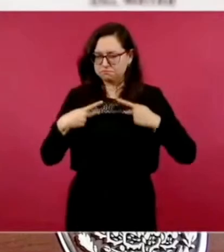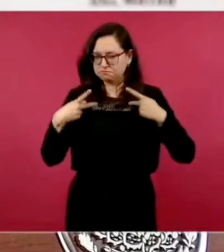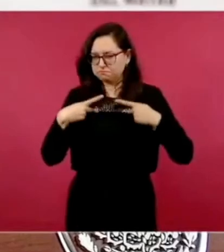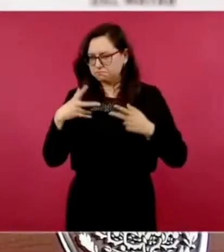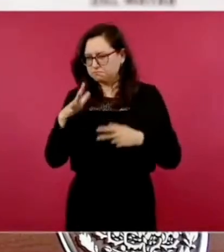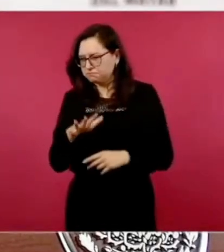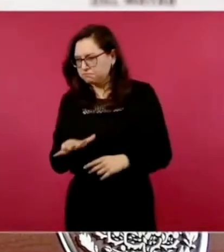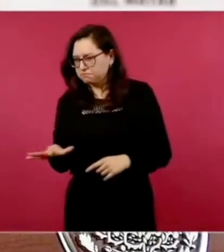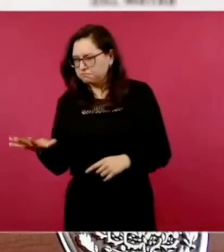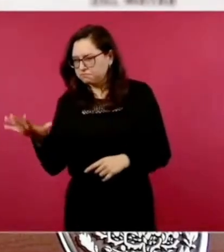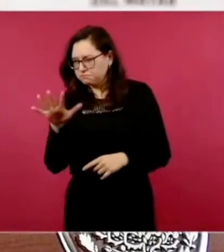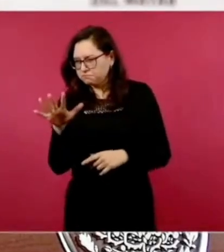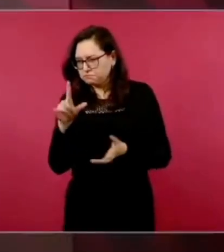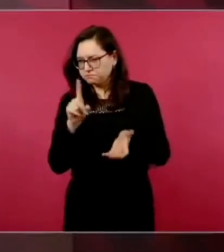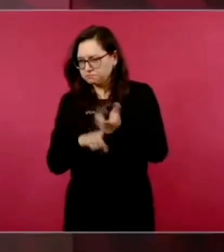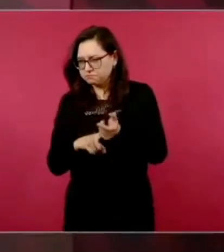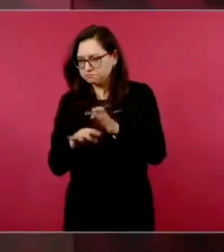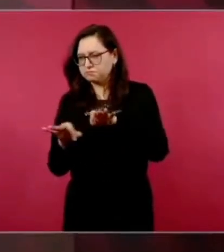de trabajadores.